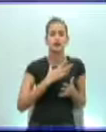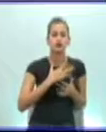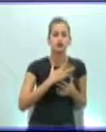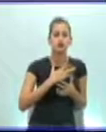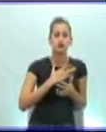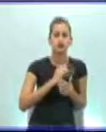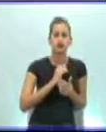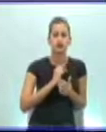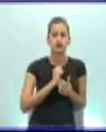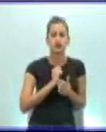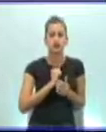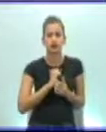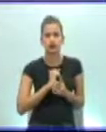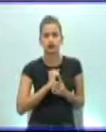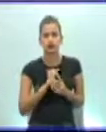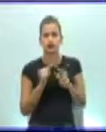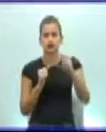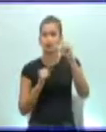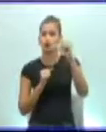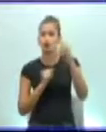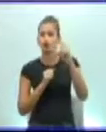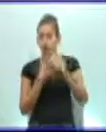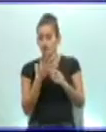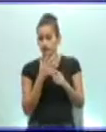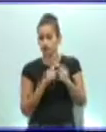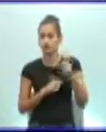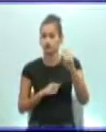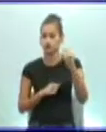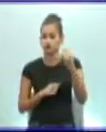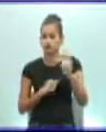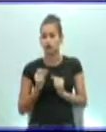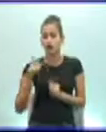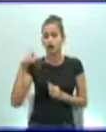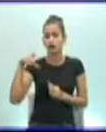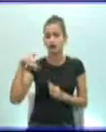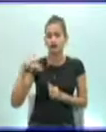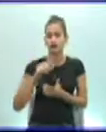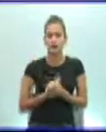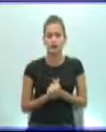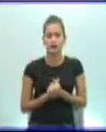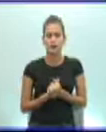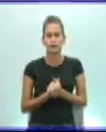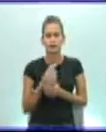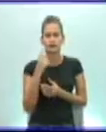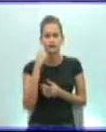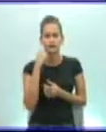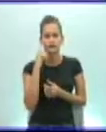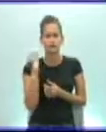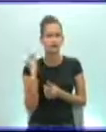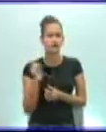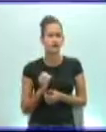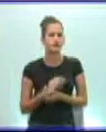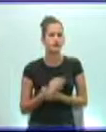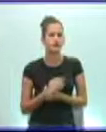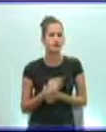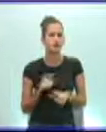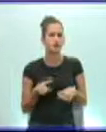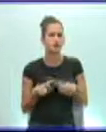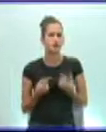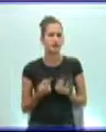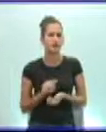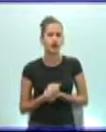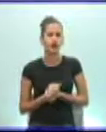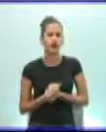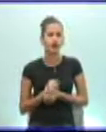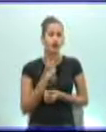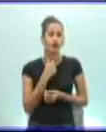este ejemplo porque es falso. Pudiéramos pensar que es verdadero, pero quiero que noten algo. Es falso y les voy a traer un ejemplo. Por